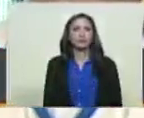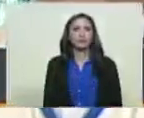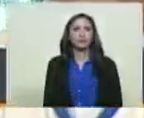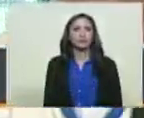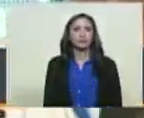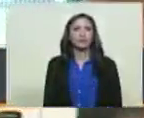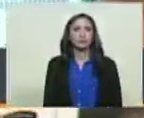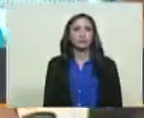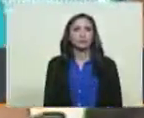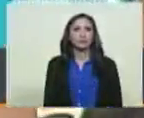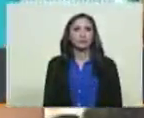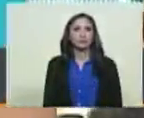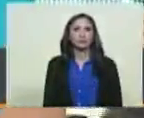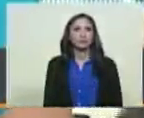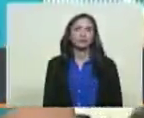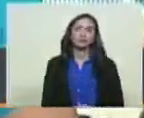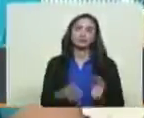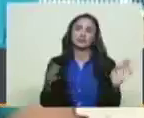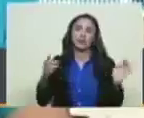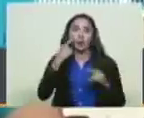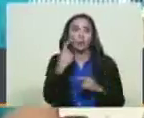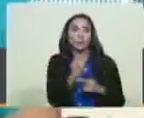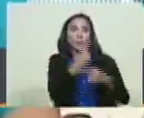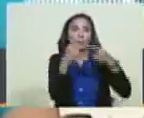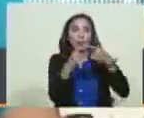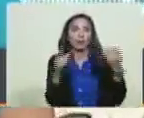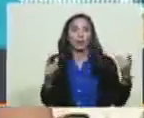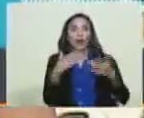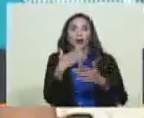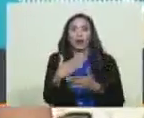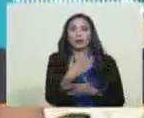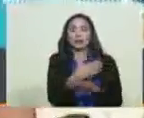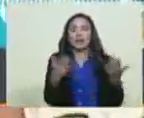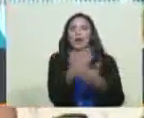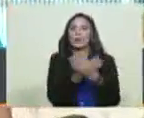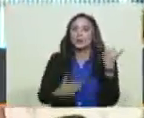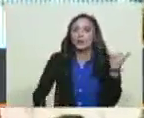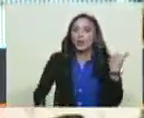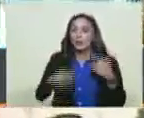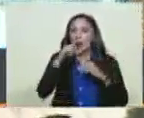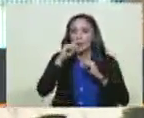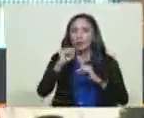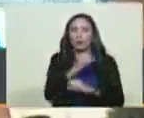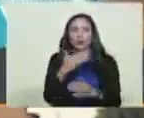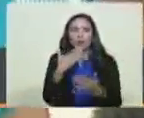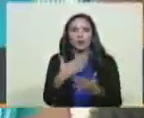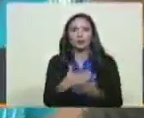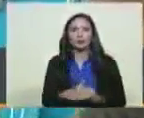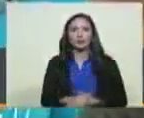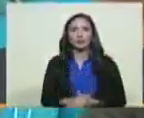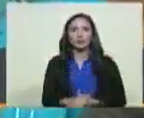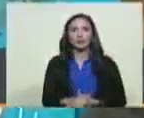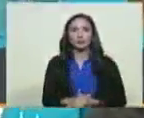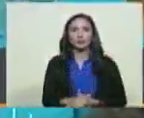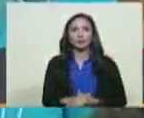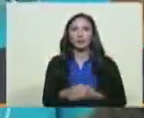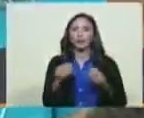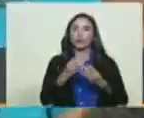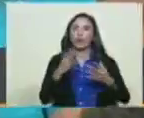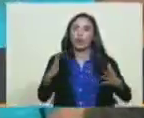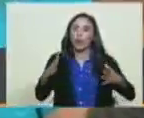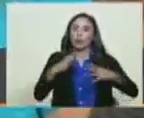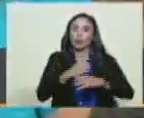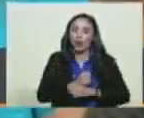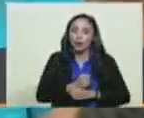bueno en primer lugar presidente agradecerles agradecerle enormemente la confianza